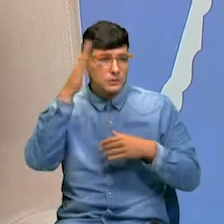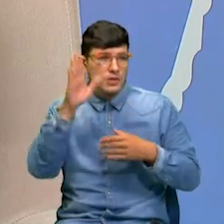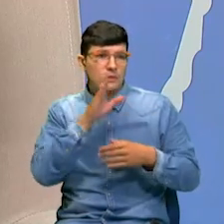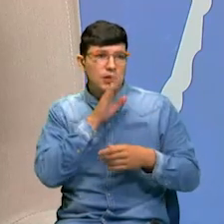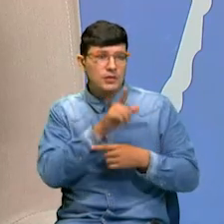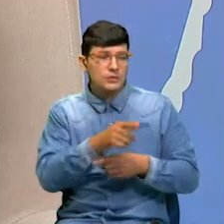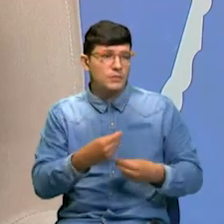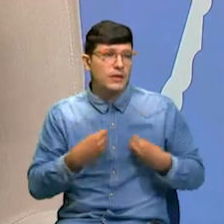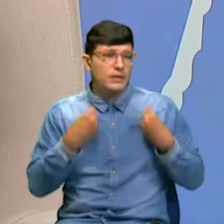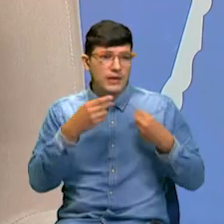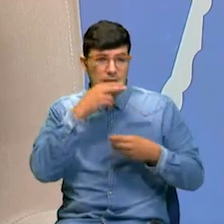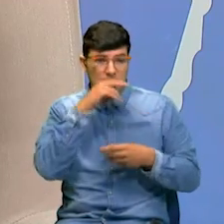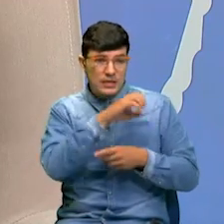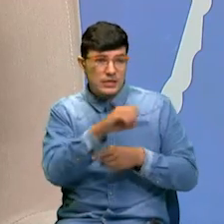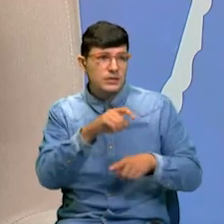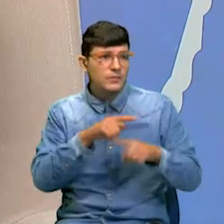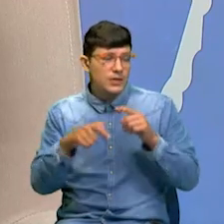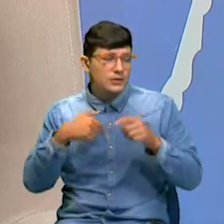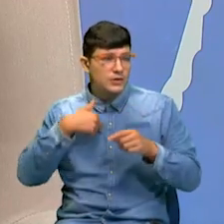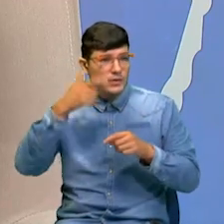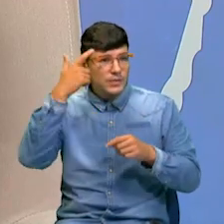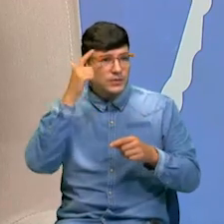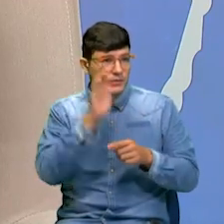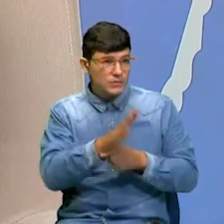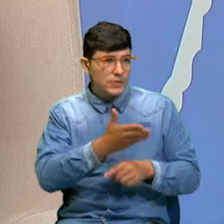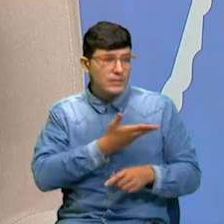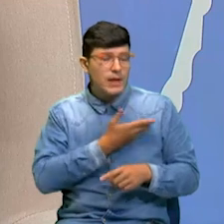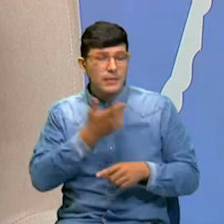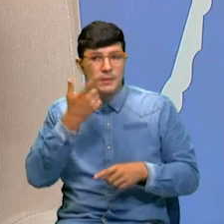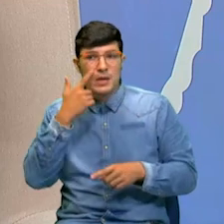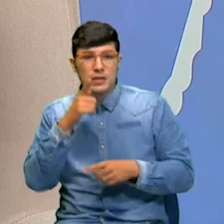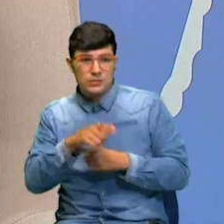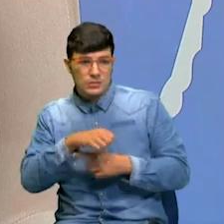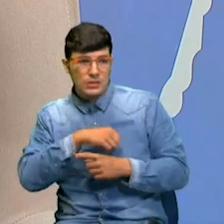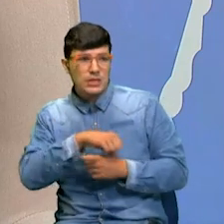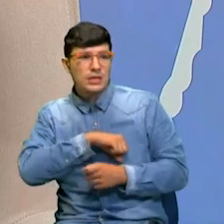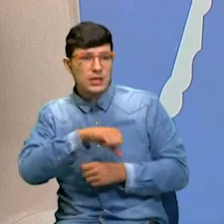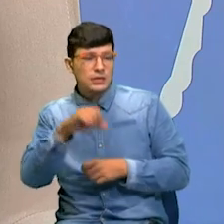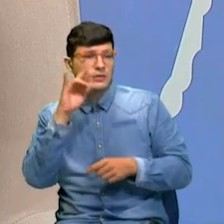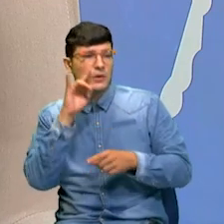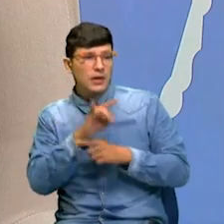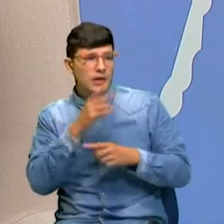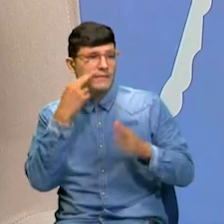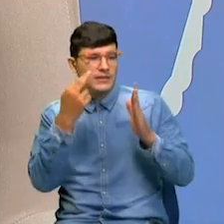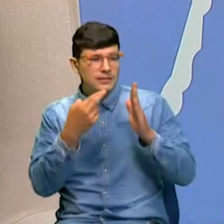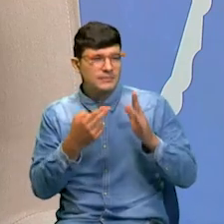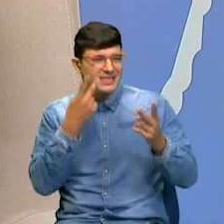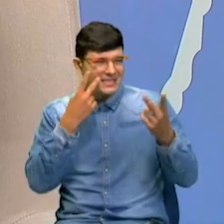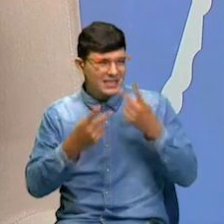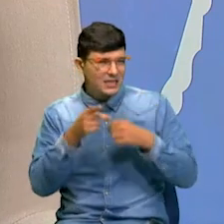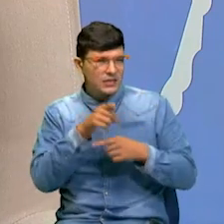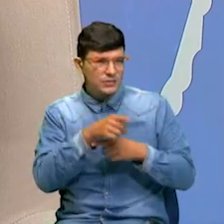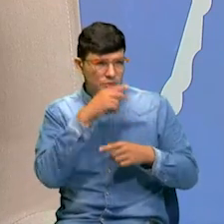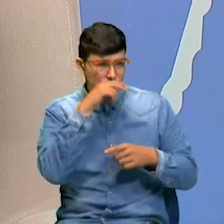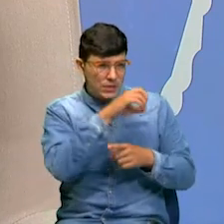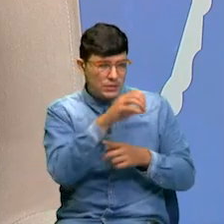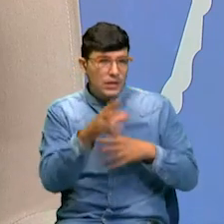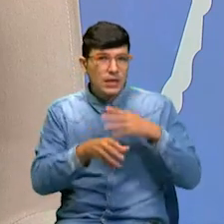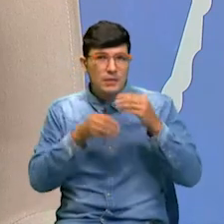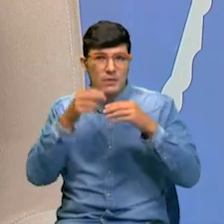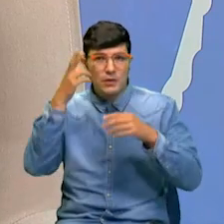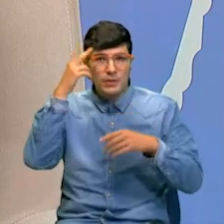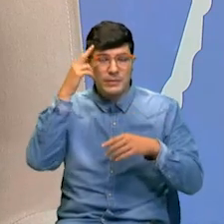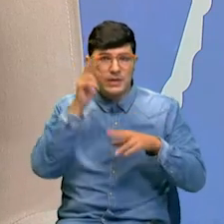niño, pero me imagino que está con la señora. El padre también tiene derecho a sus visitas. Y obviamente en el tema